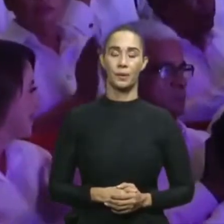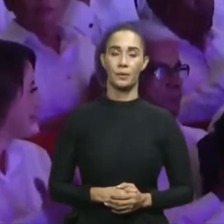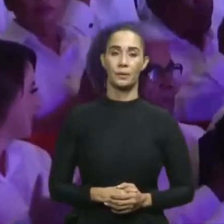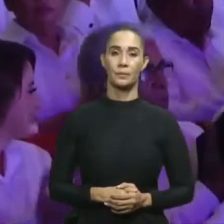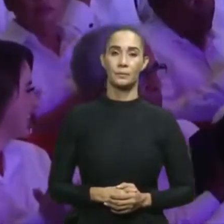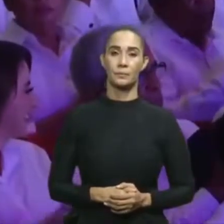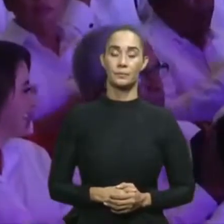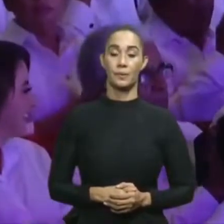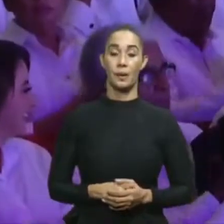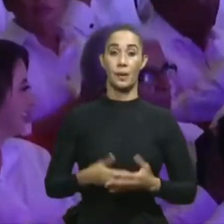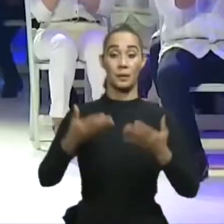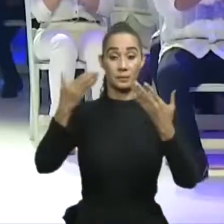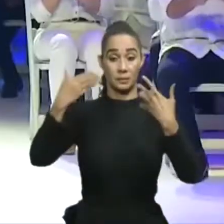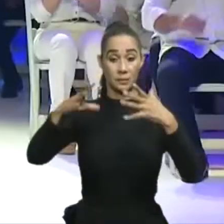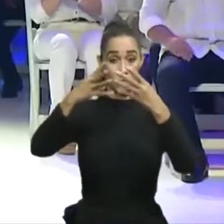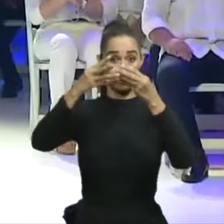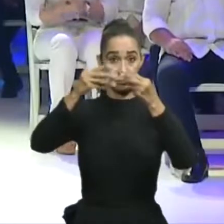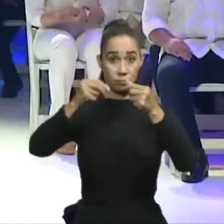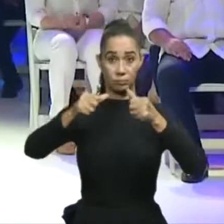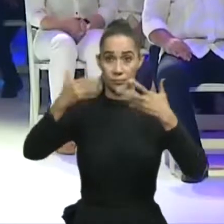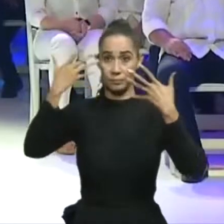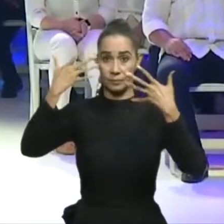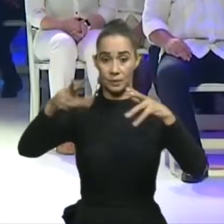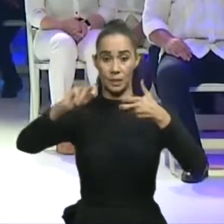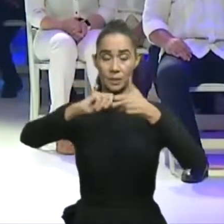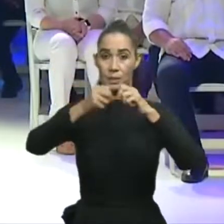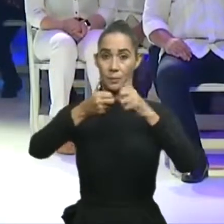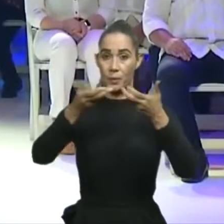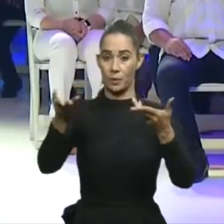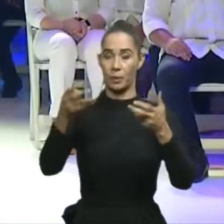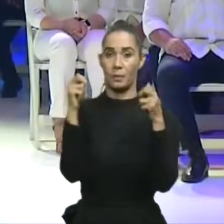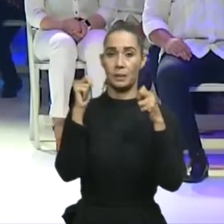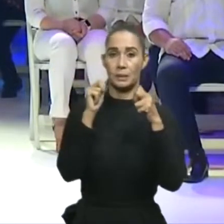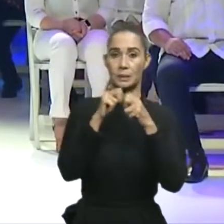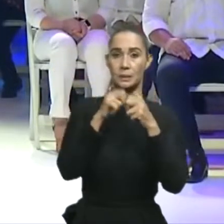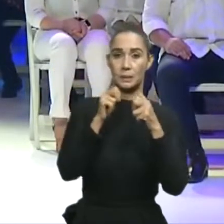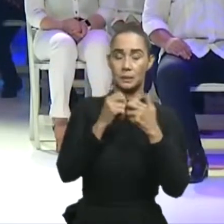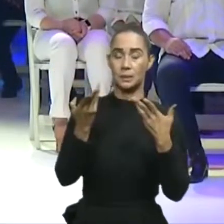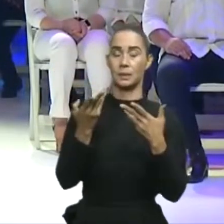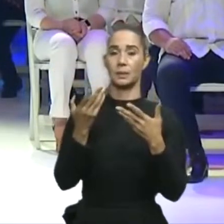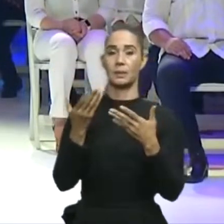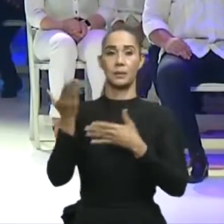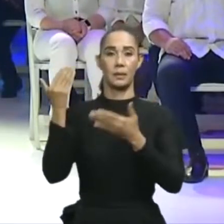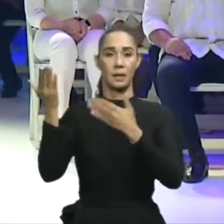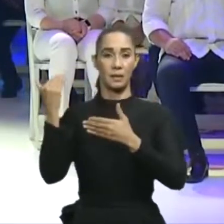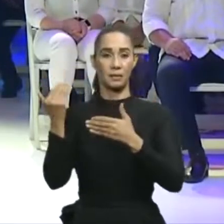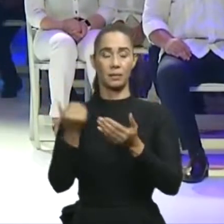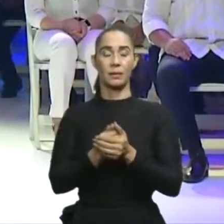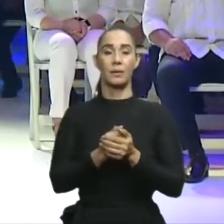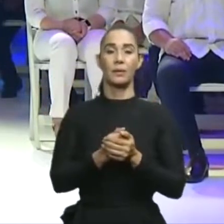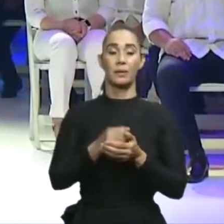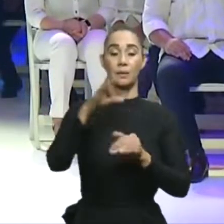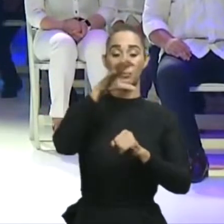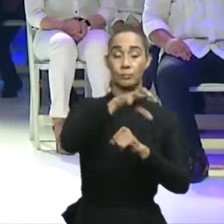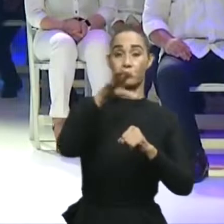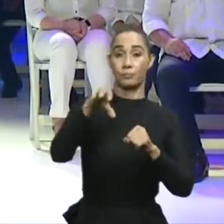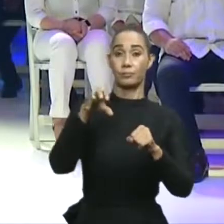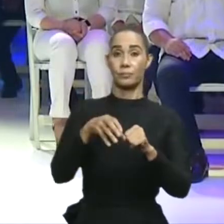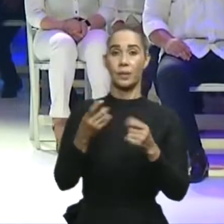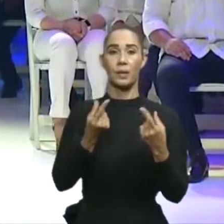para resolver de una vez por todas esa extrema fragilidad del sistema de distribución